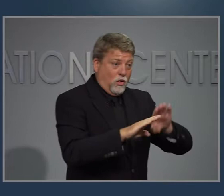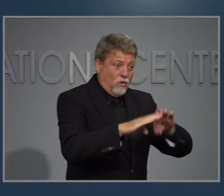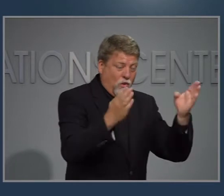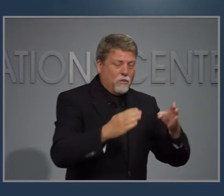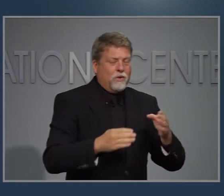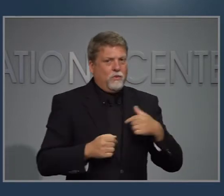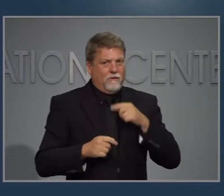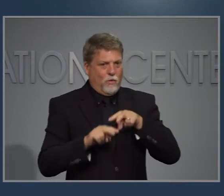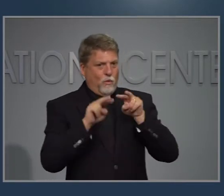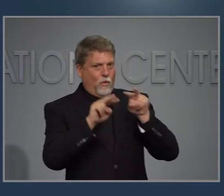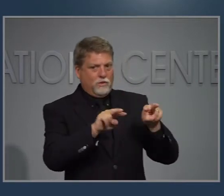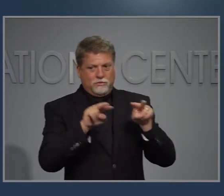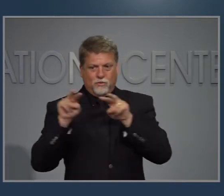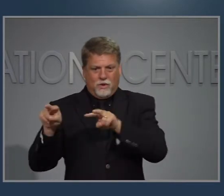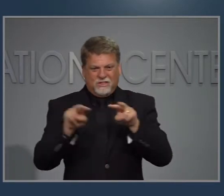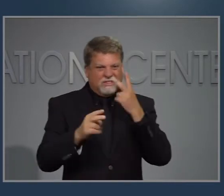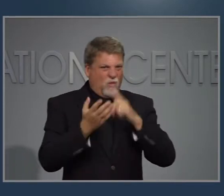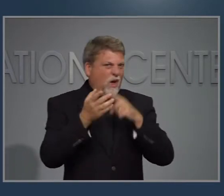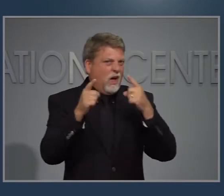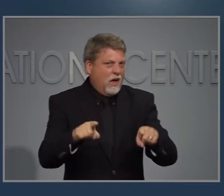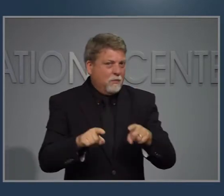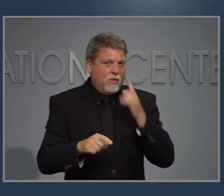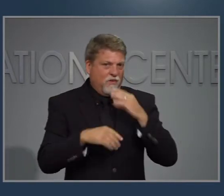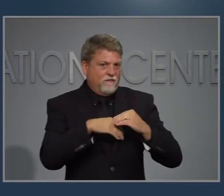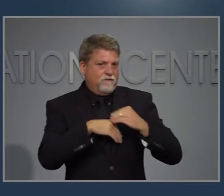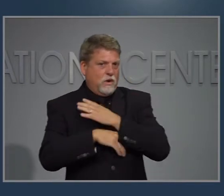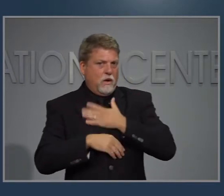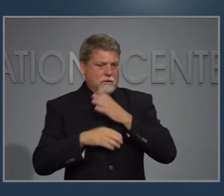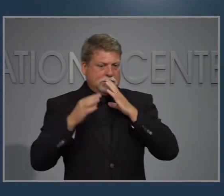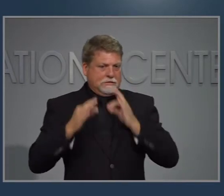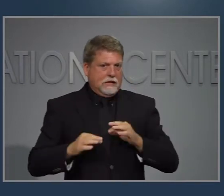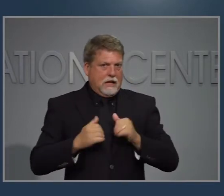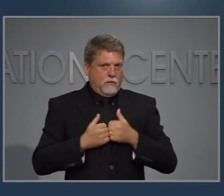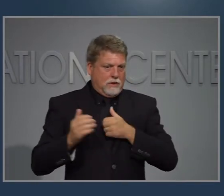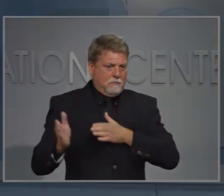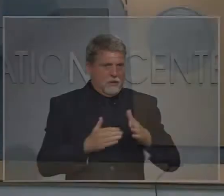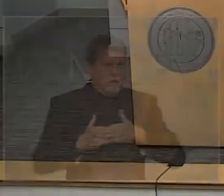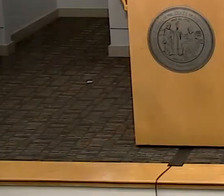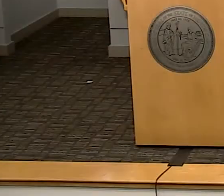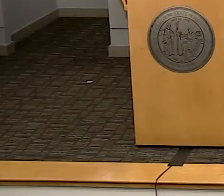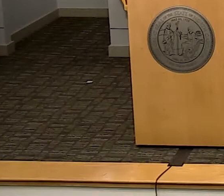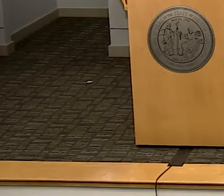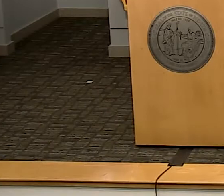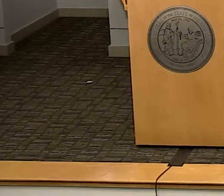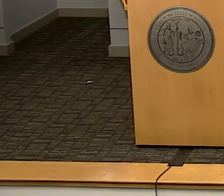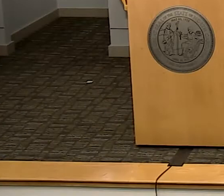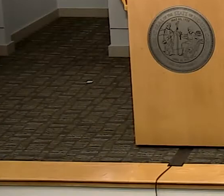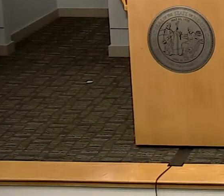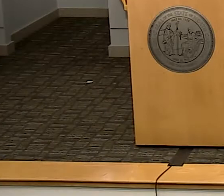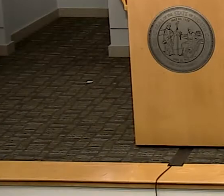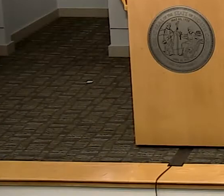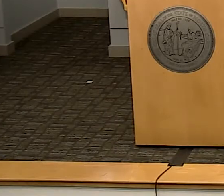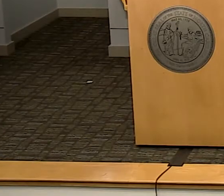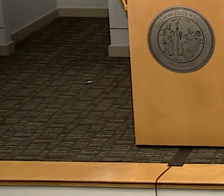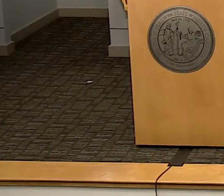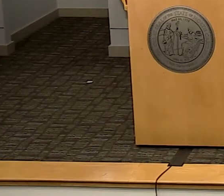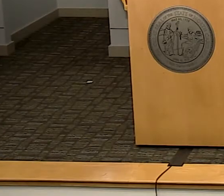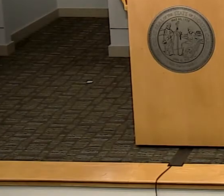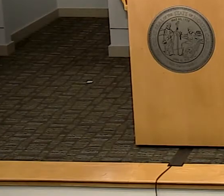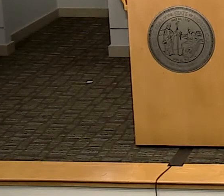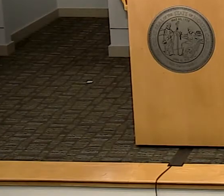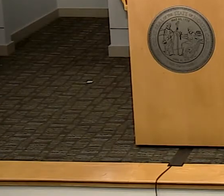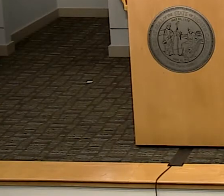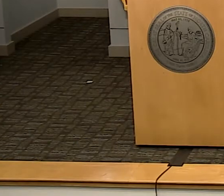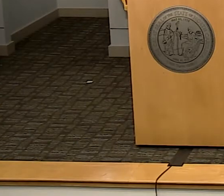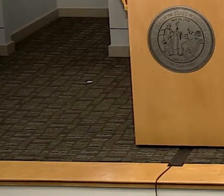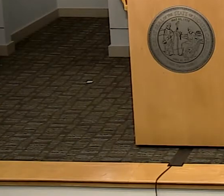las tendencias y datos. Así es que en general estamos viendo señales de estabilidad, pero tenemos mucho trabajo. Nuestras